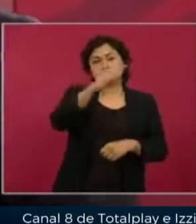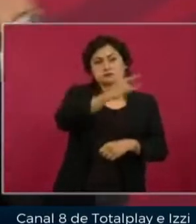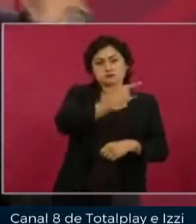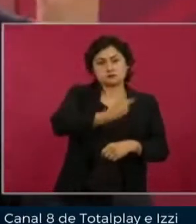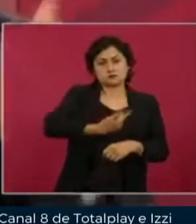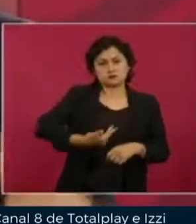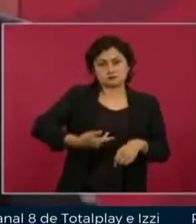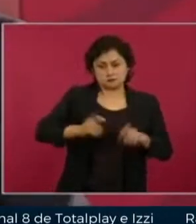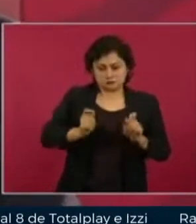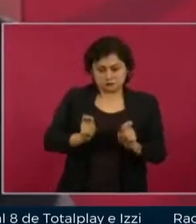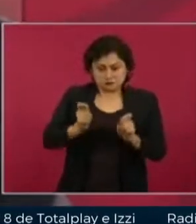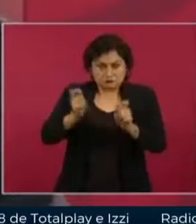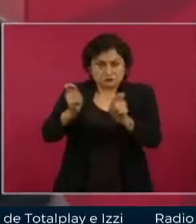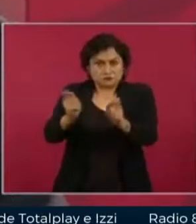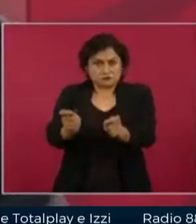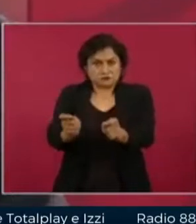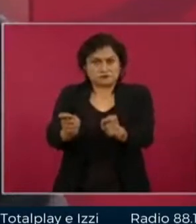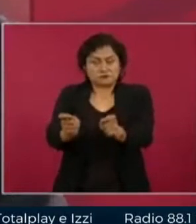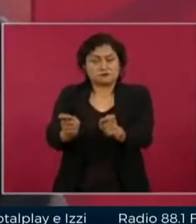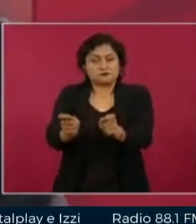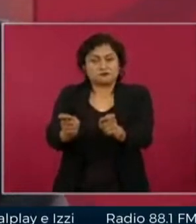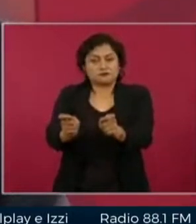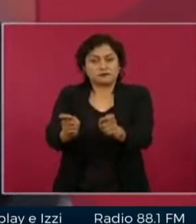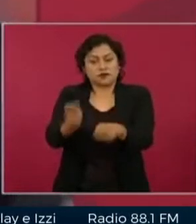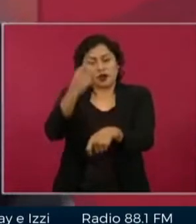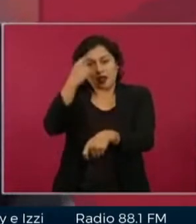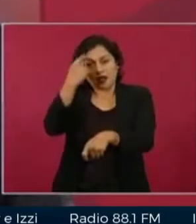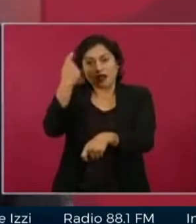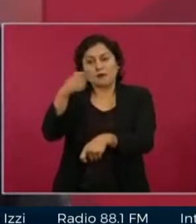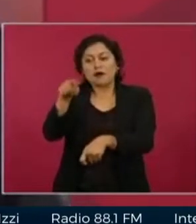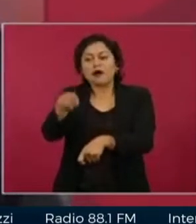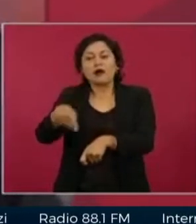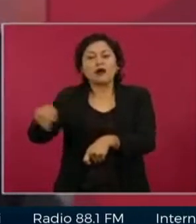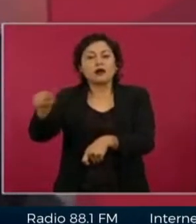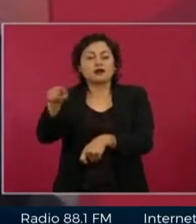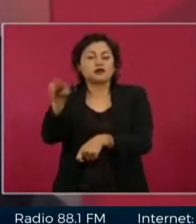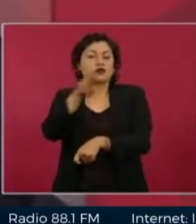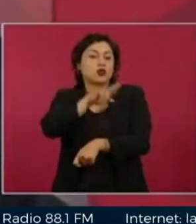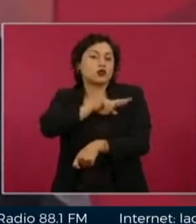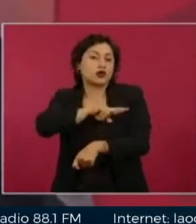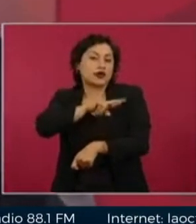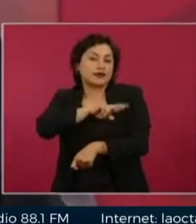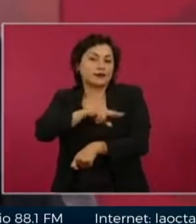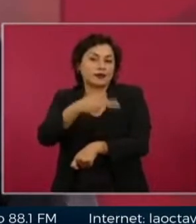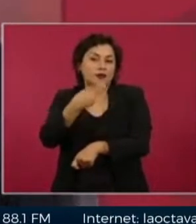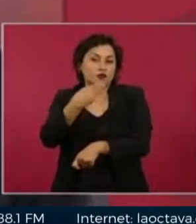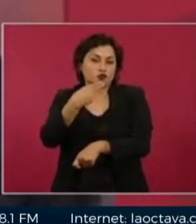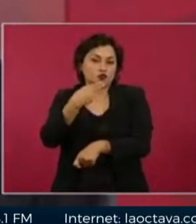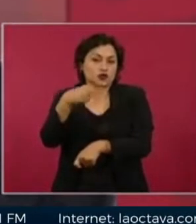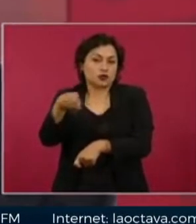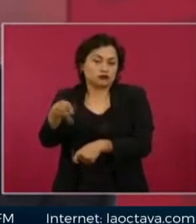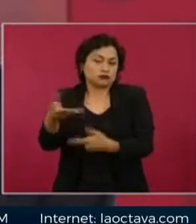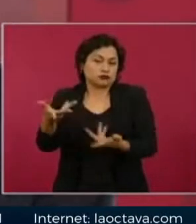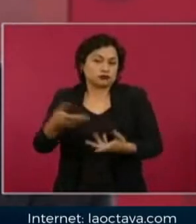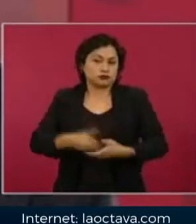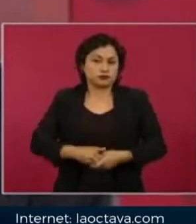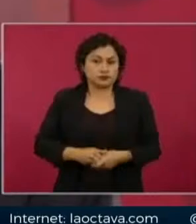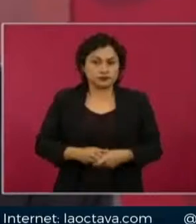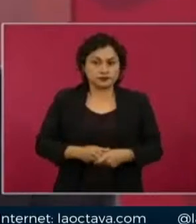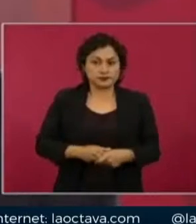rentarlo y que se utilice,